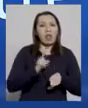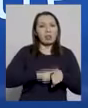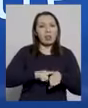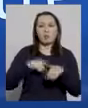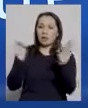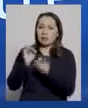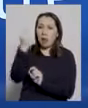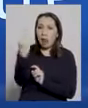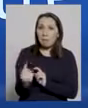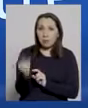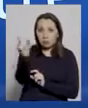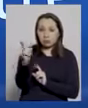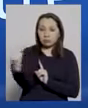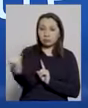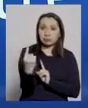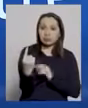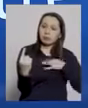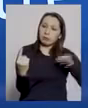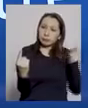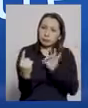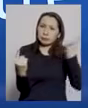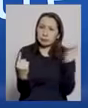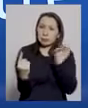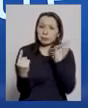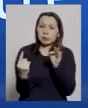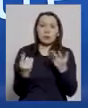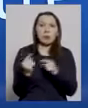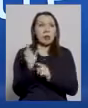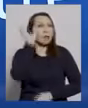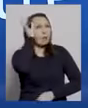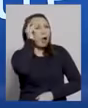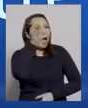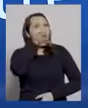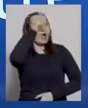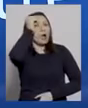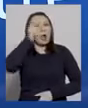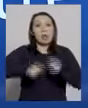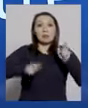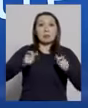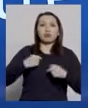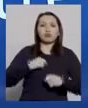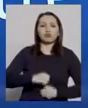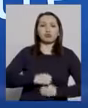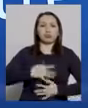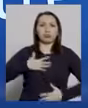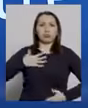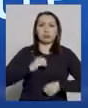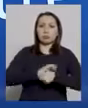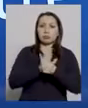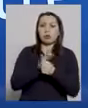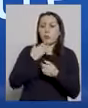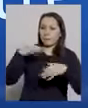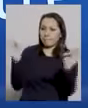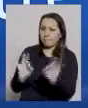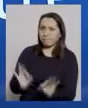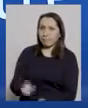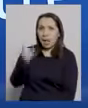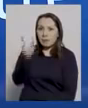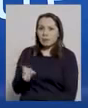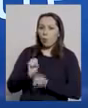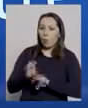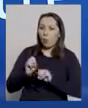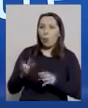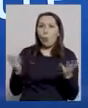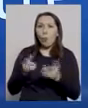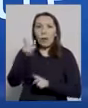explicar, dado que el virus está en las personas, hay que dedicar tiempo y esfuerzo